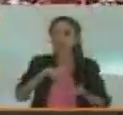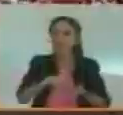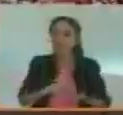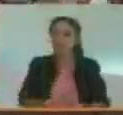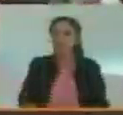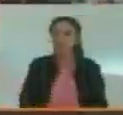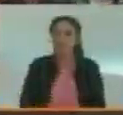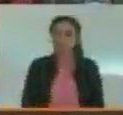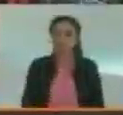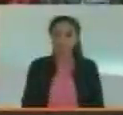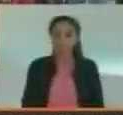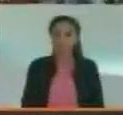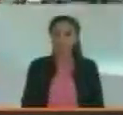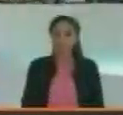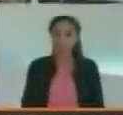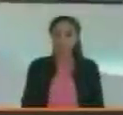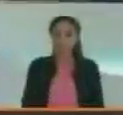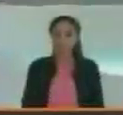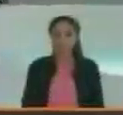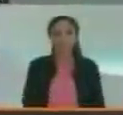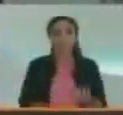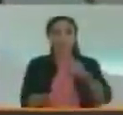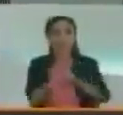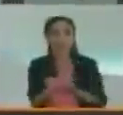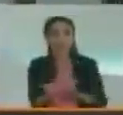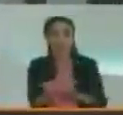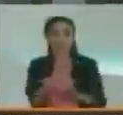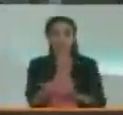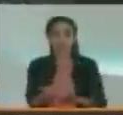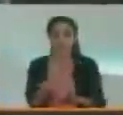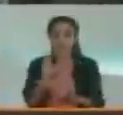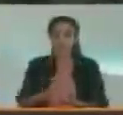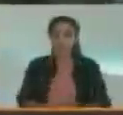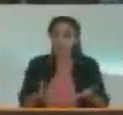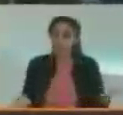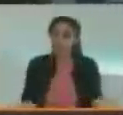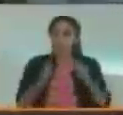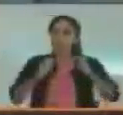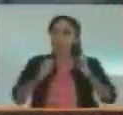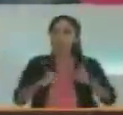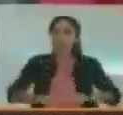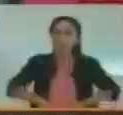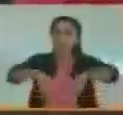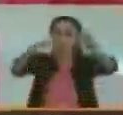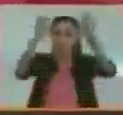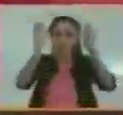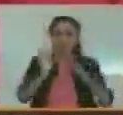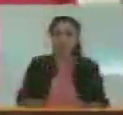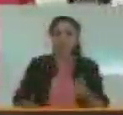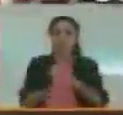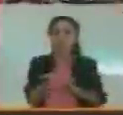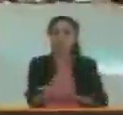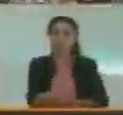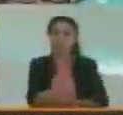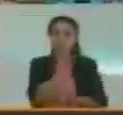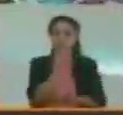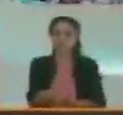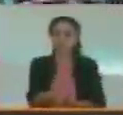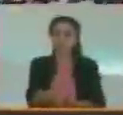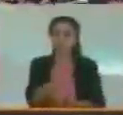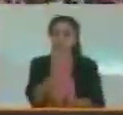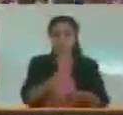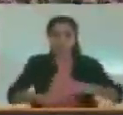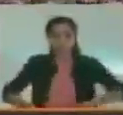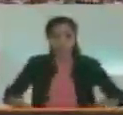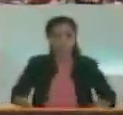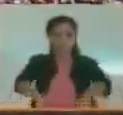ola bolivariana. A la cuenta de tres, arrancamos la ola. A la una, a las dos, a